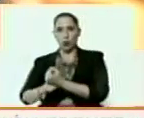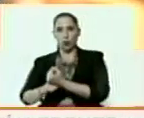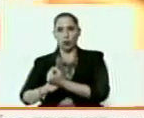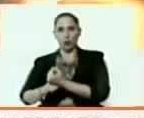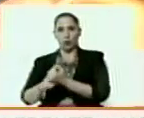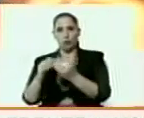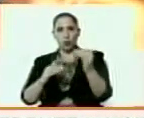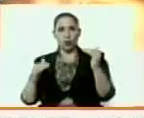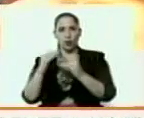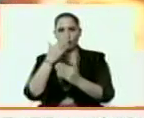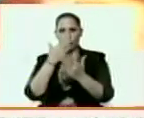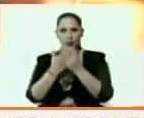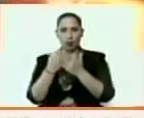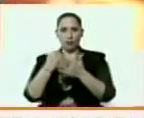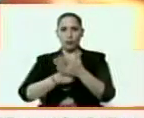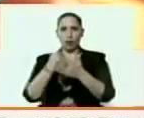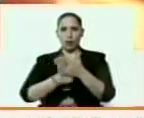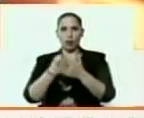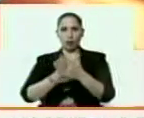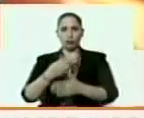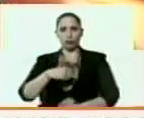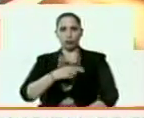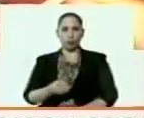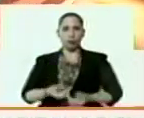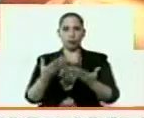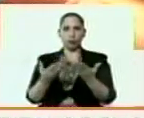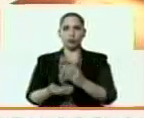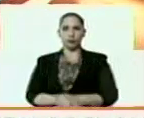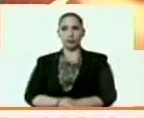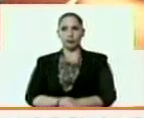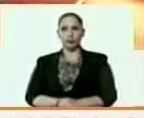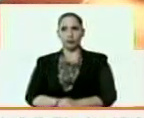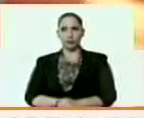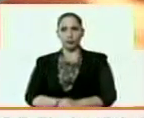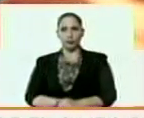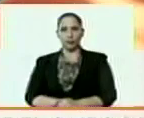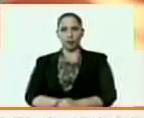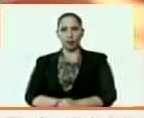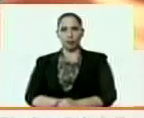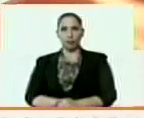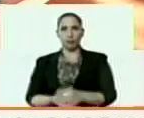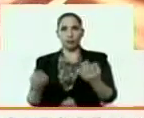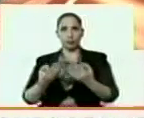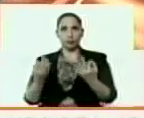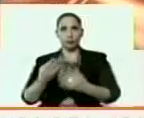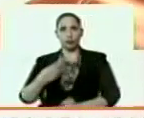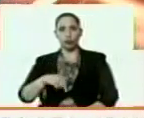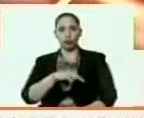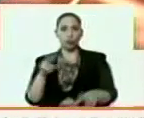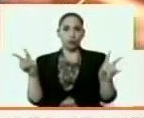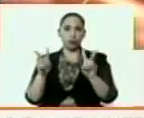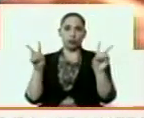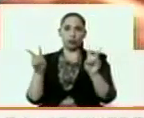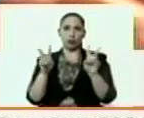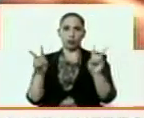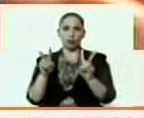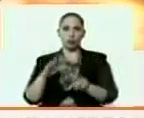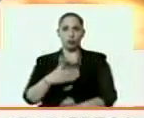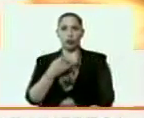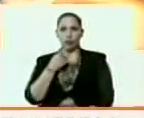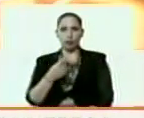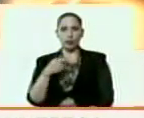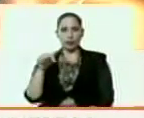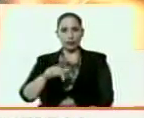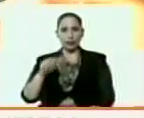la batalla que estamos dando, y sobre no, y más allá del soporte moral, la certeza de que vamos a salir victoriosos. Así que yo te puedo decir que en este